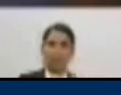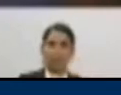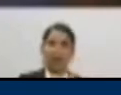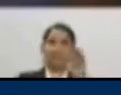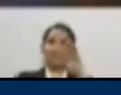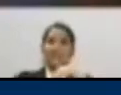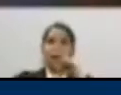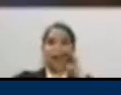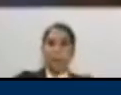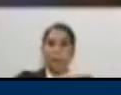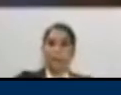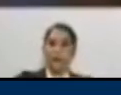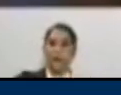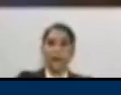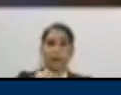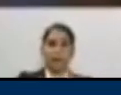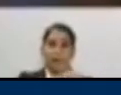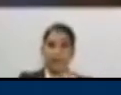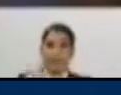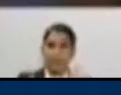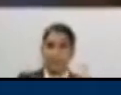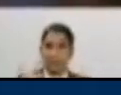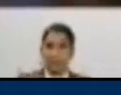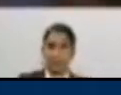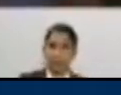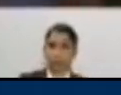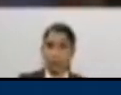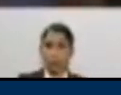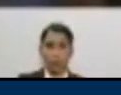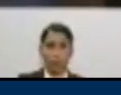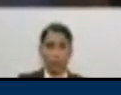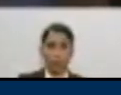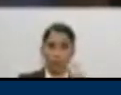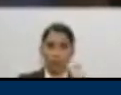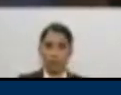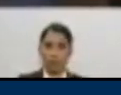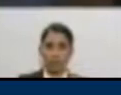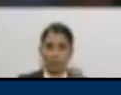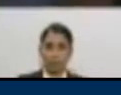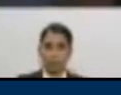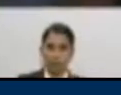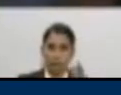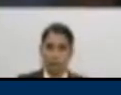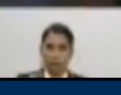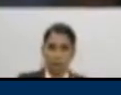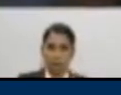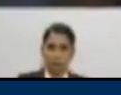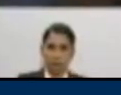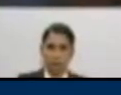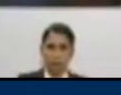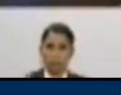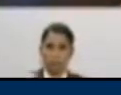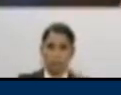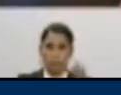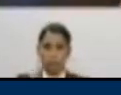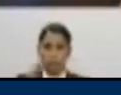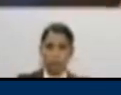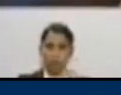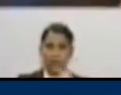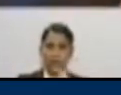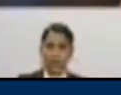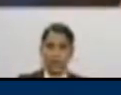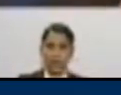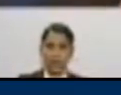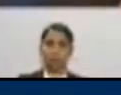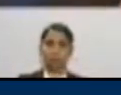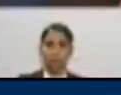haciendo cada una de estas cosas para llegar a este nivel de caos. Entonces, bajo ese esquema de preocupación por el pueblo, cuando el hecho más